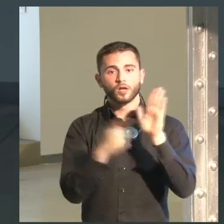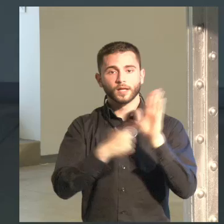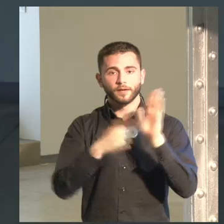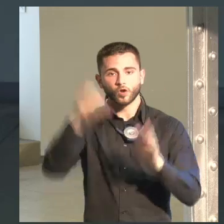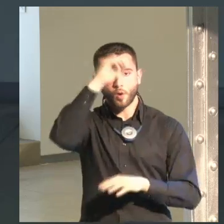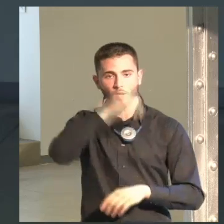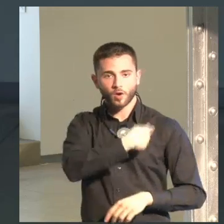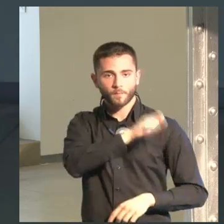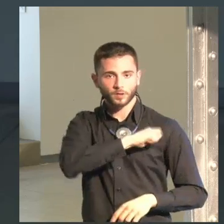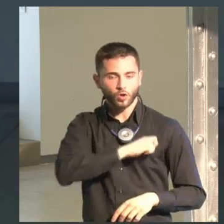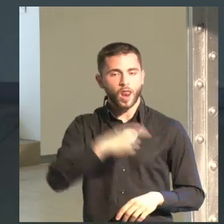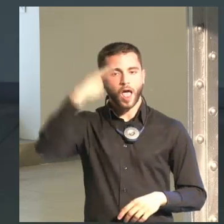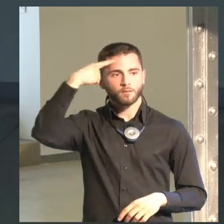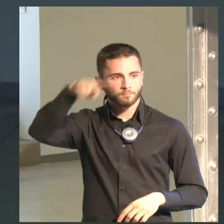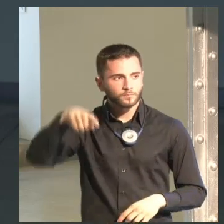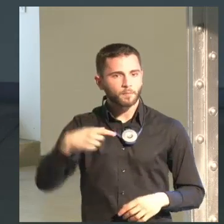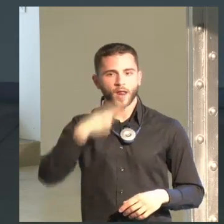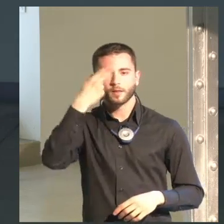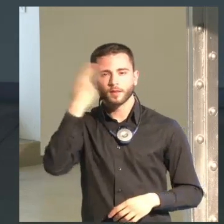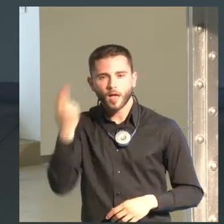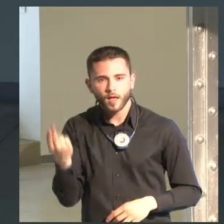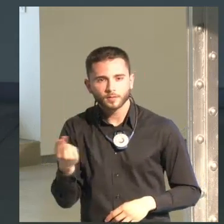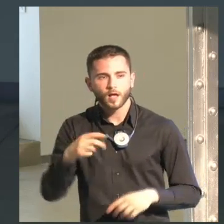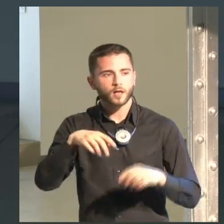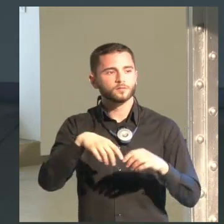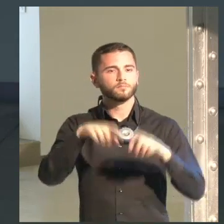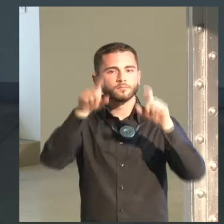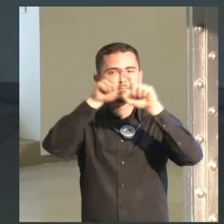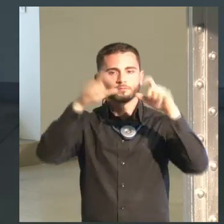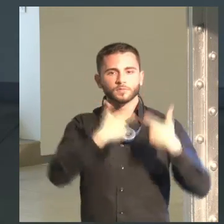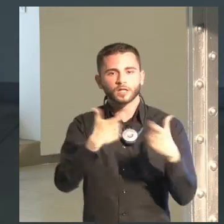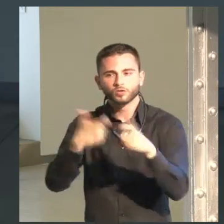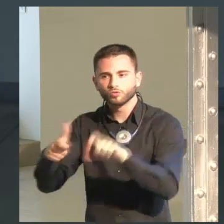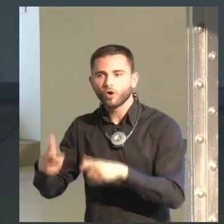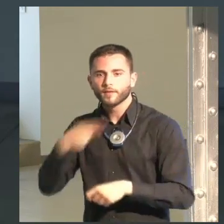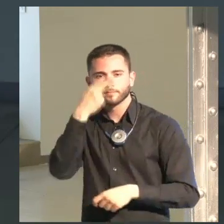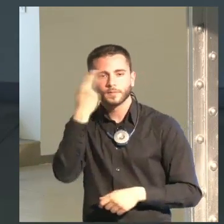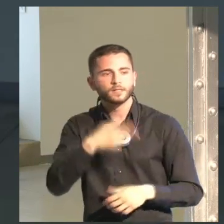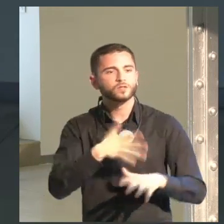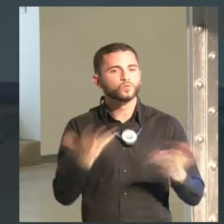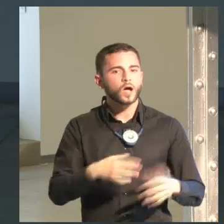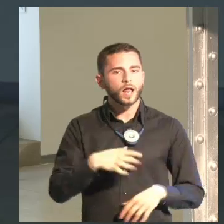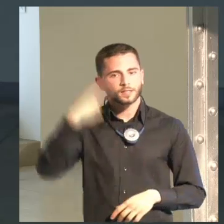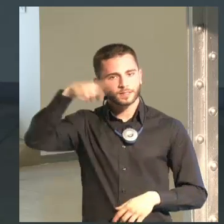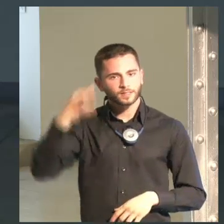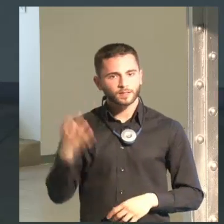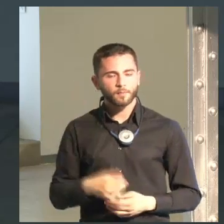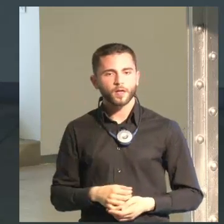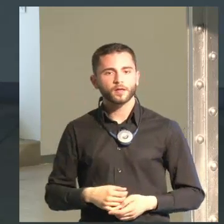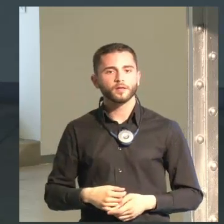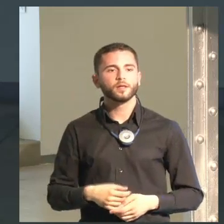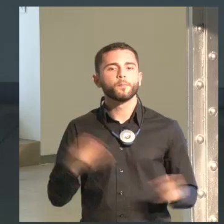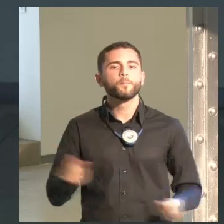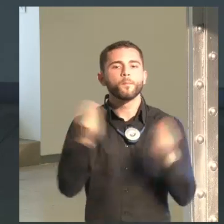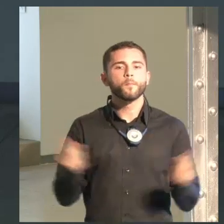sociedad española, los intereses también de las empresas y de los sectores españoles, el ver qué es lo que más conviene para el